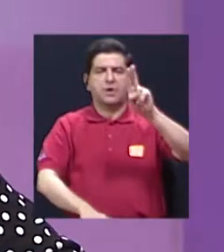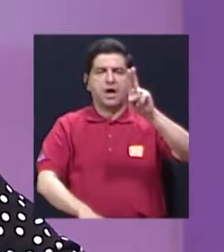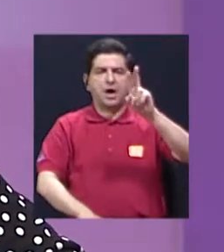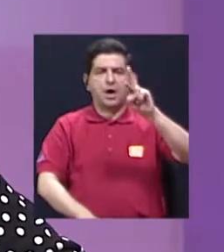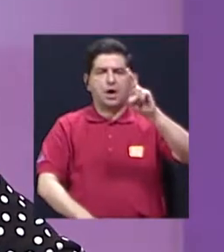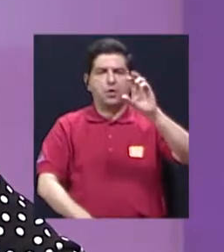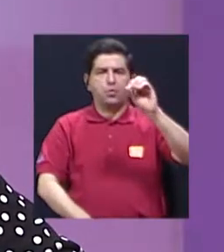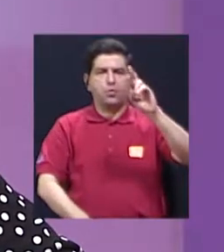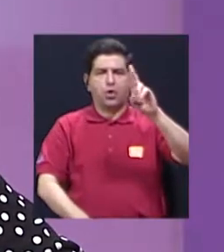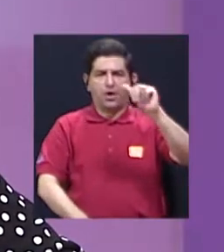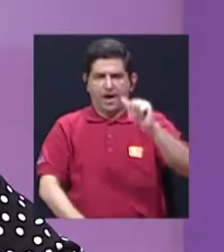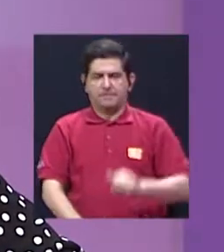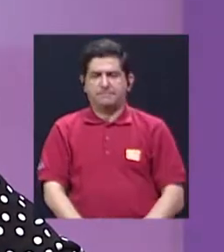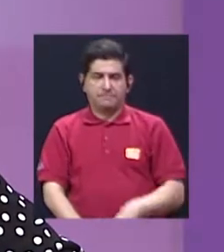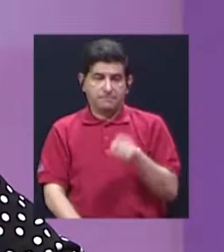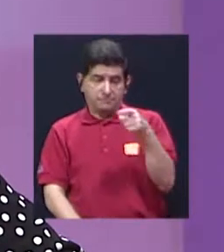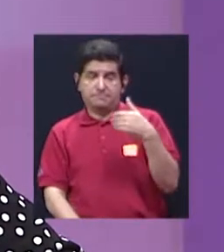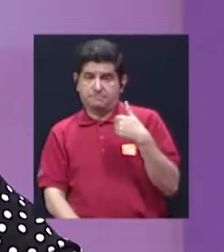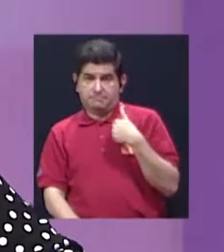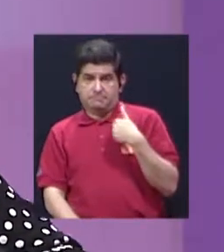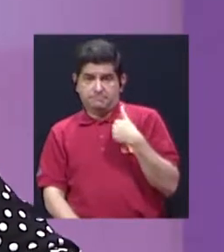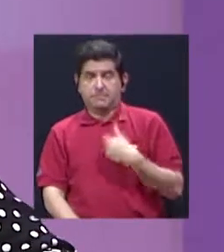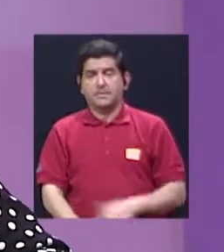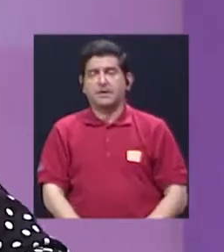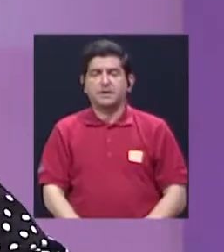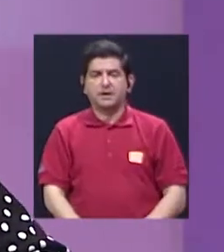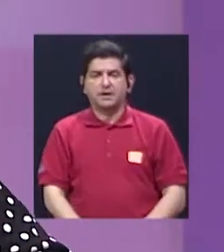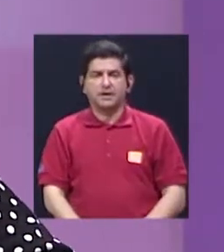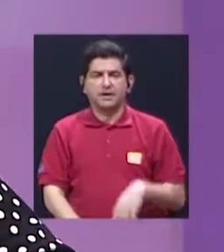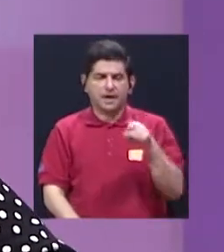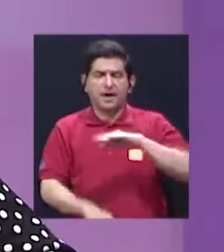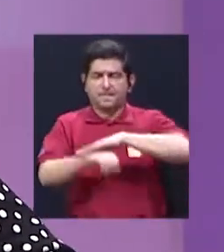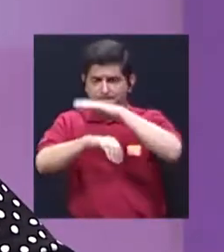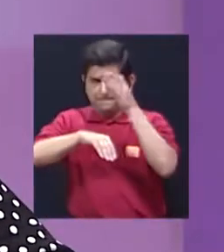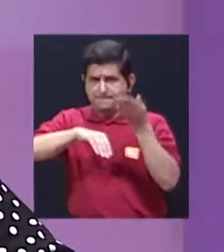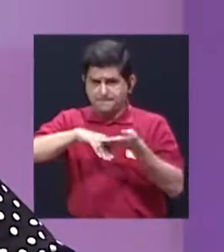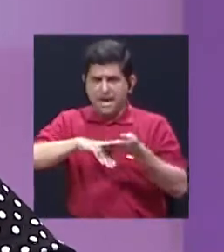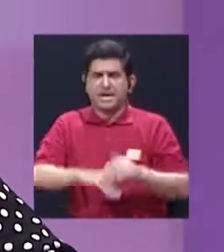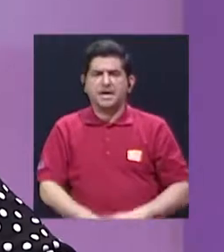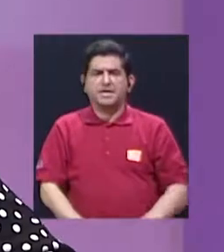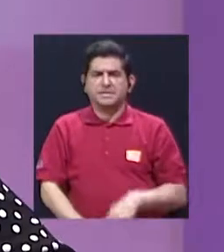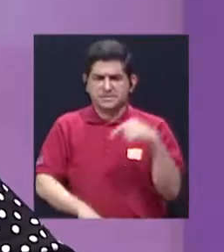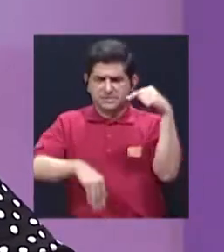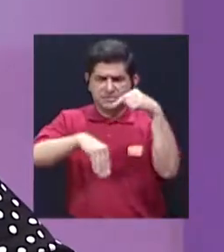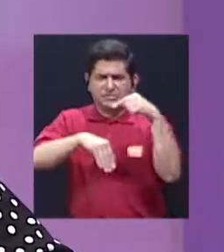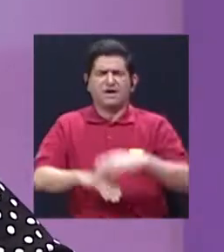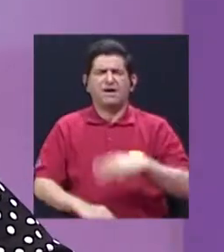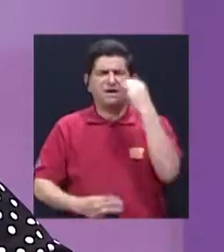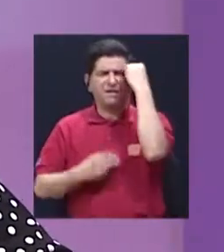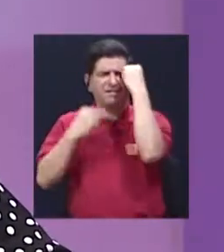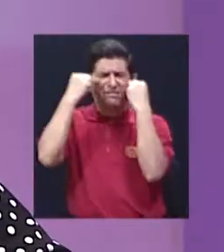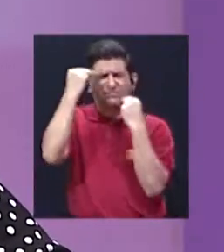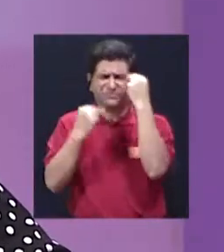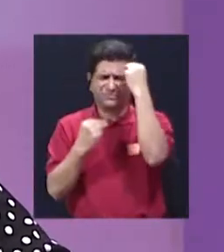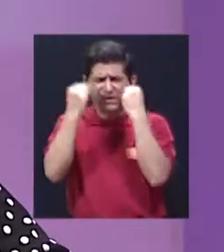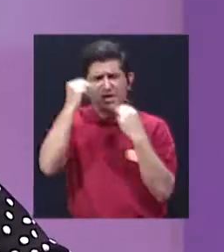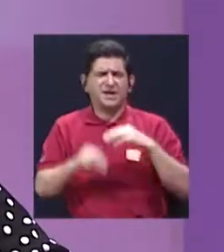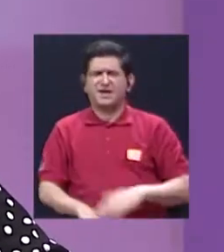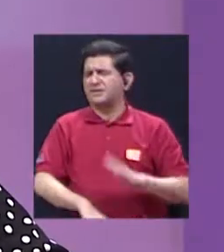que estaba con un embarazo de un producto con malformaciones